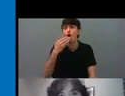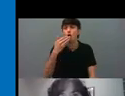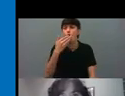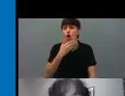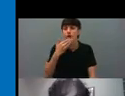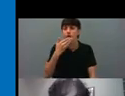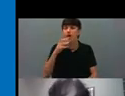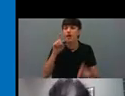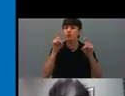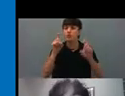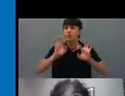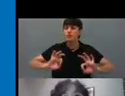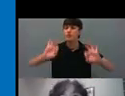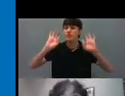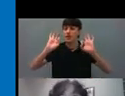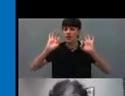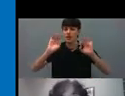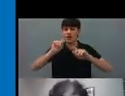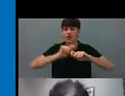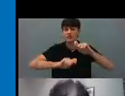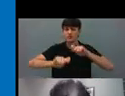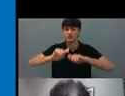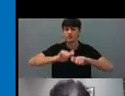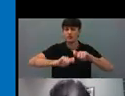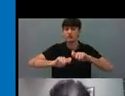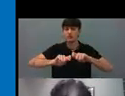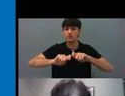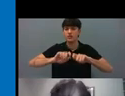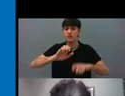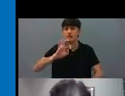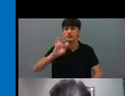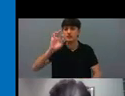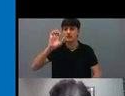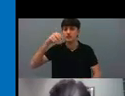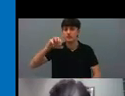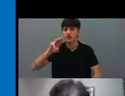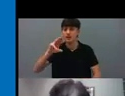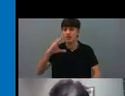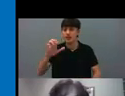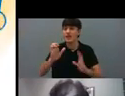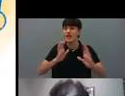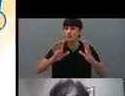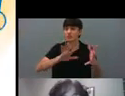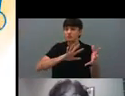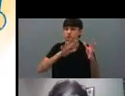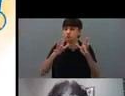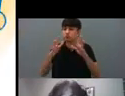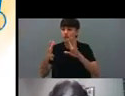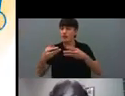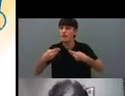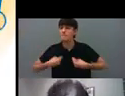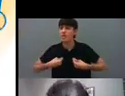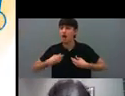de la Asociación Atempace en la etapa de transición a la vida adulta. En mi